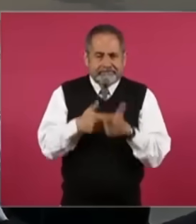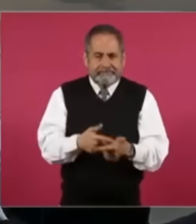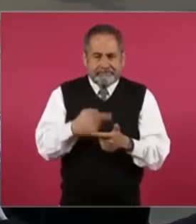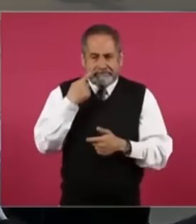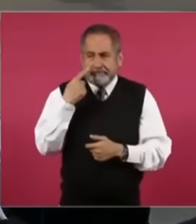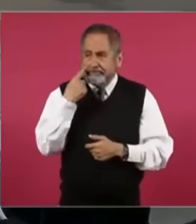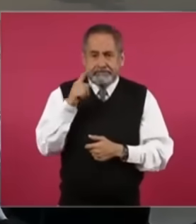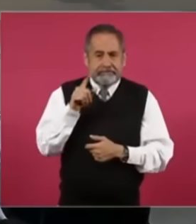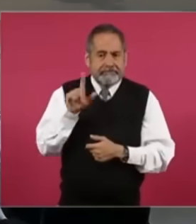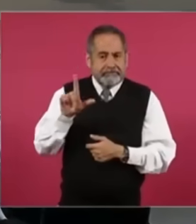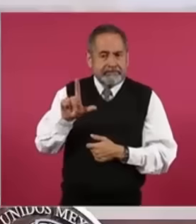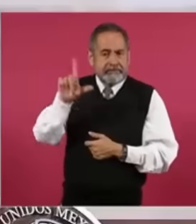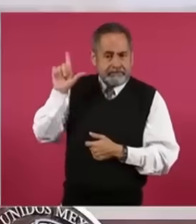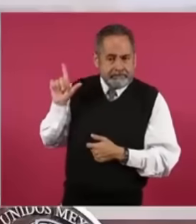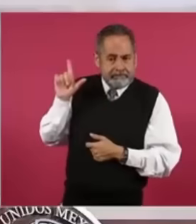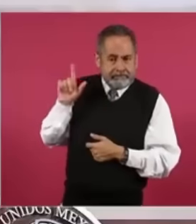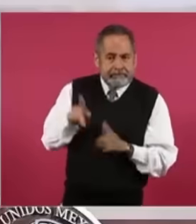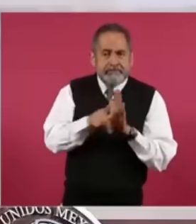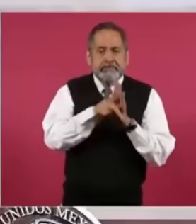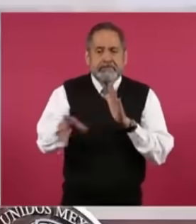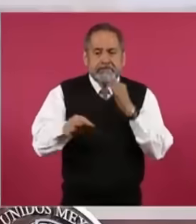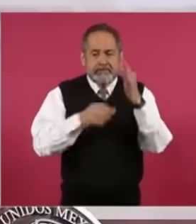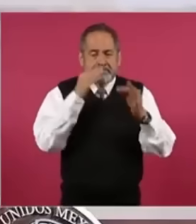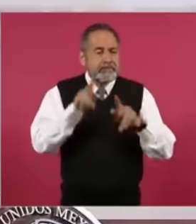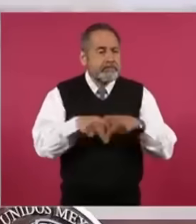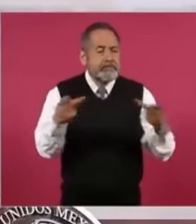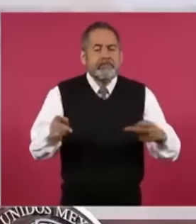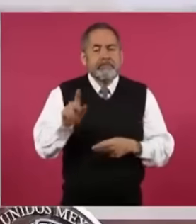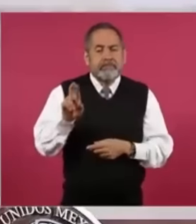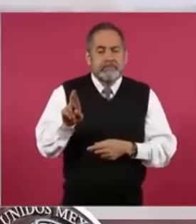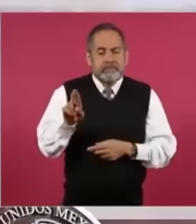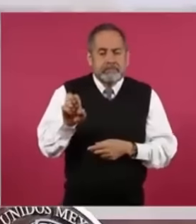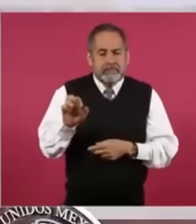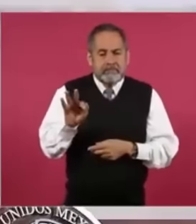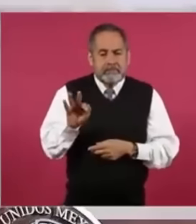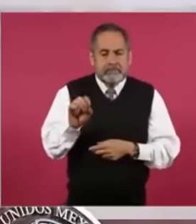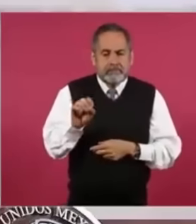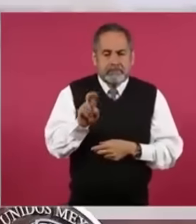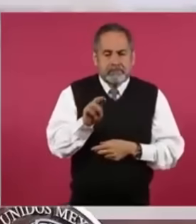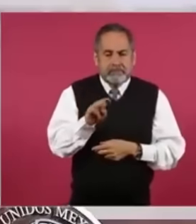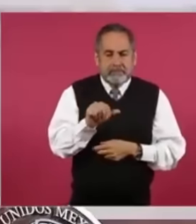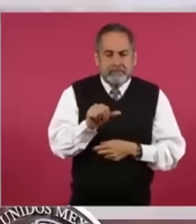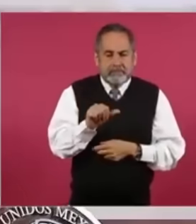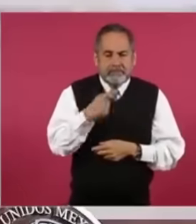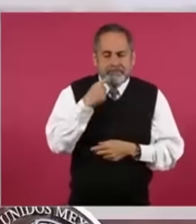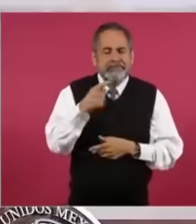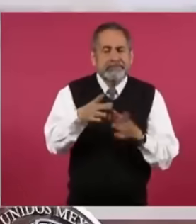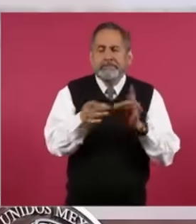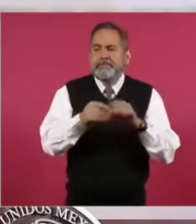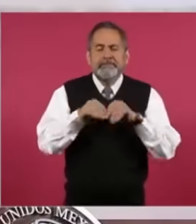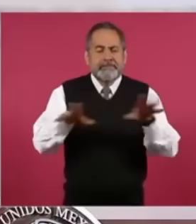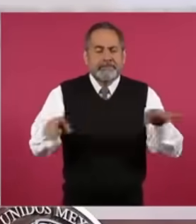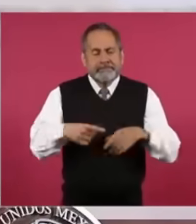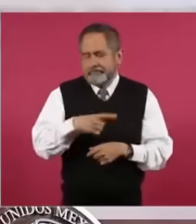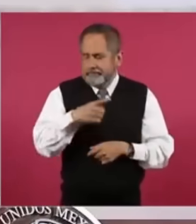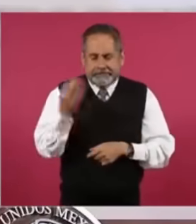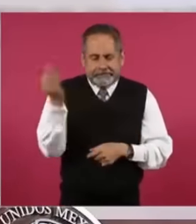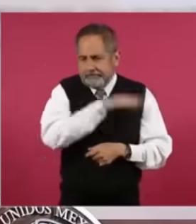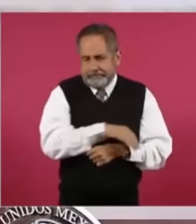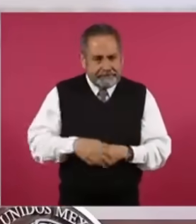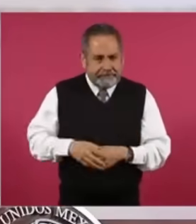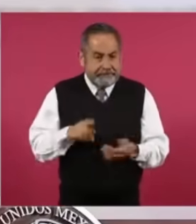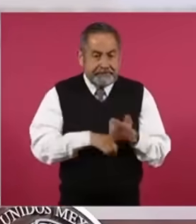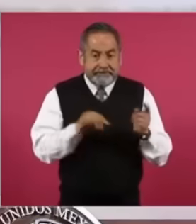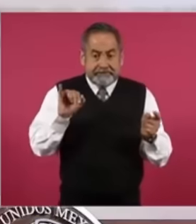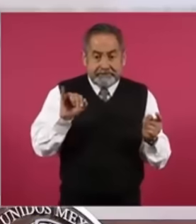durante la conferencia matutina del presidente López Obrador. La funcionaria mostró la nota difundida por el diario Reforma, donde se afirma que El Mayo